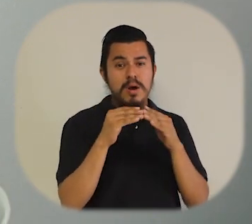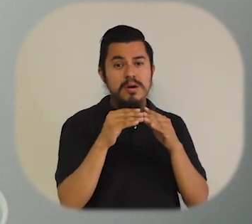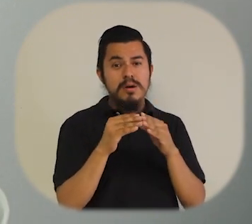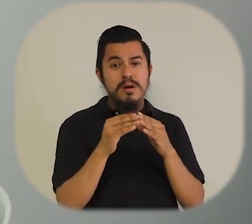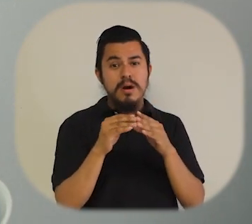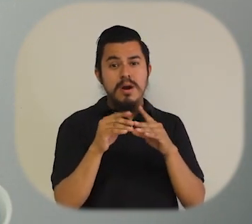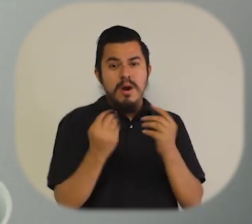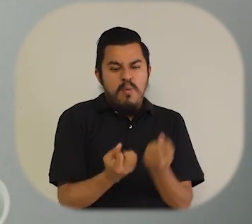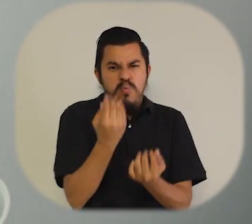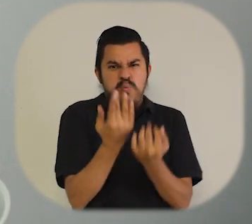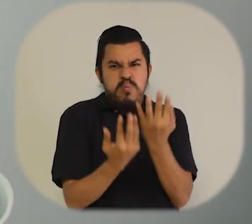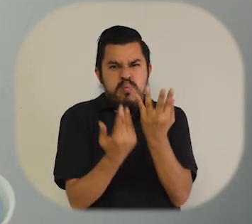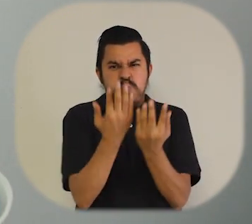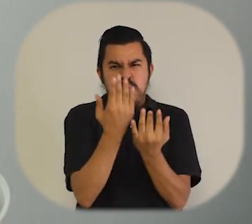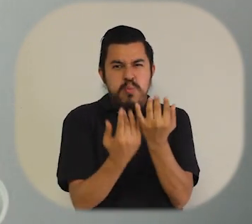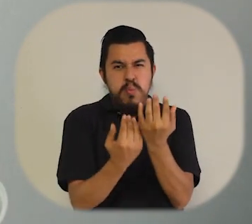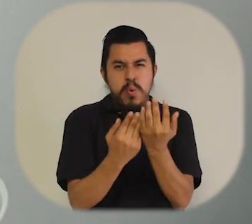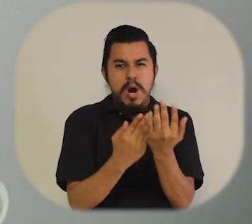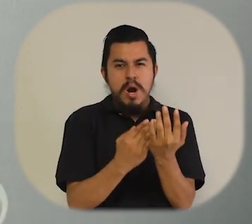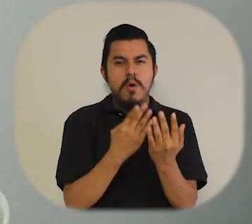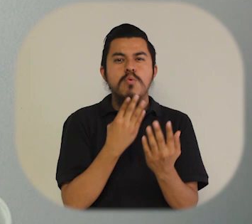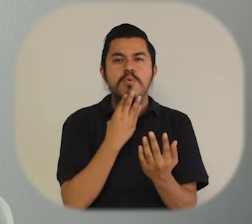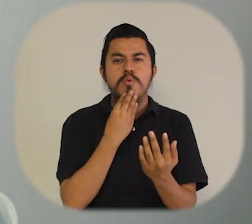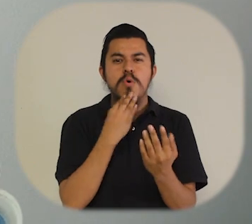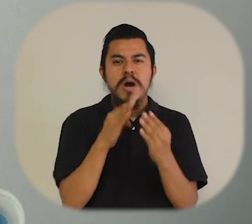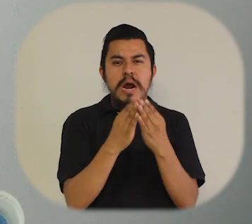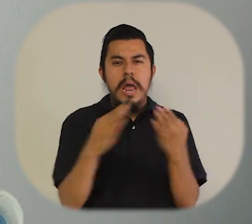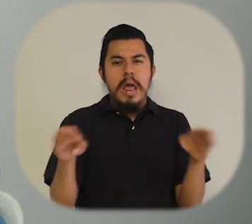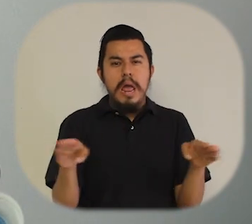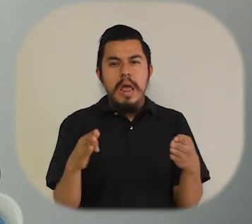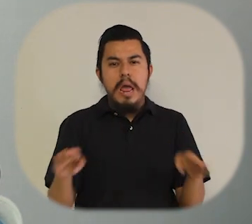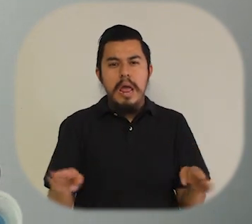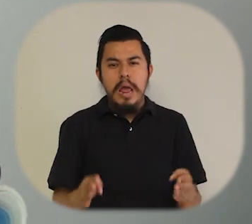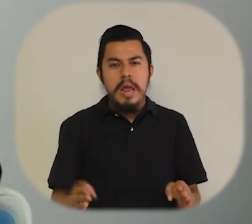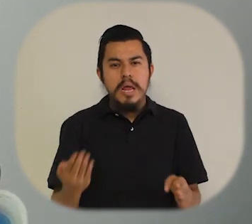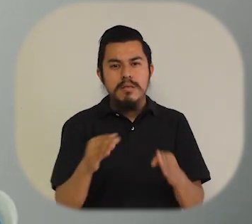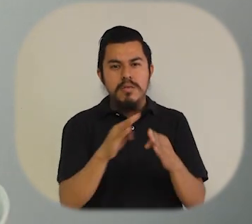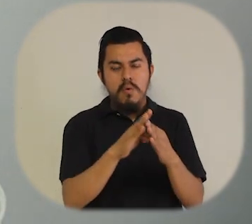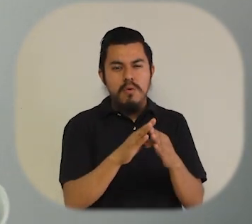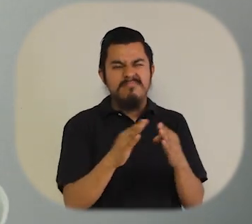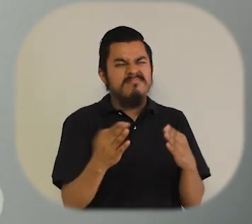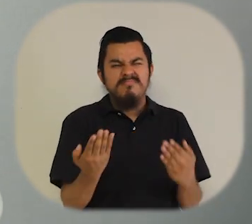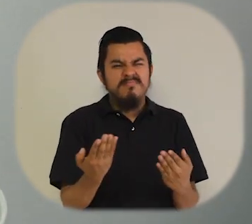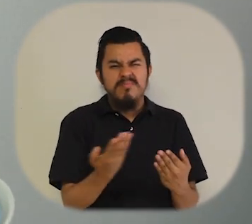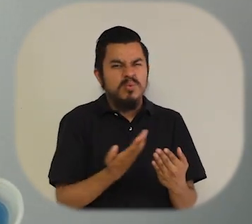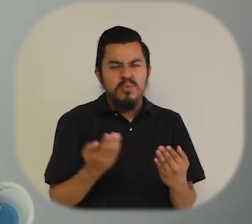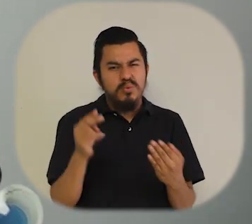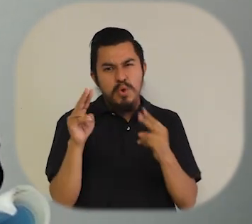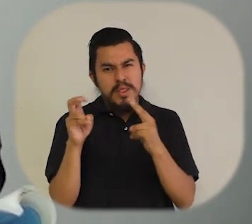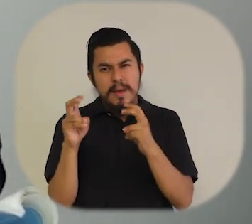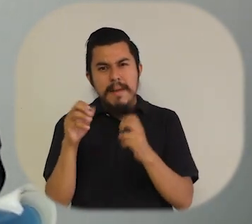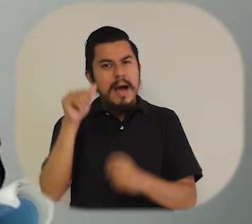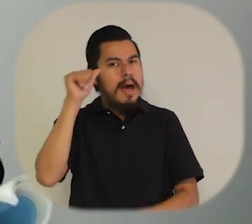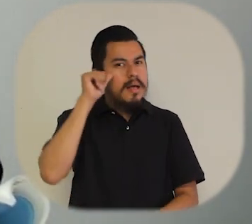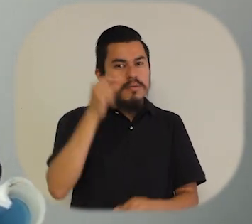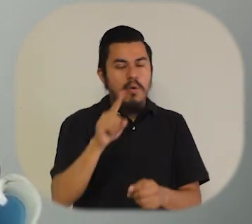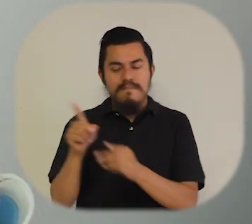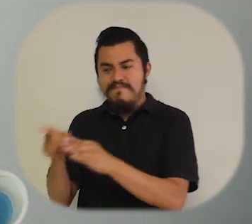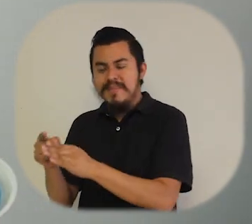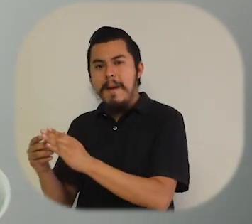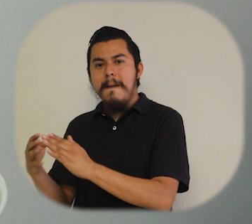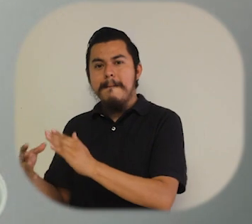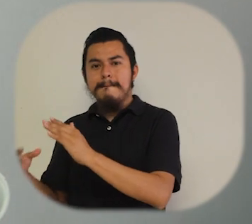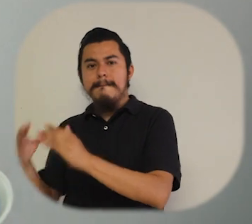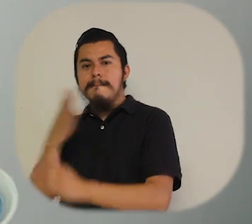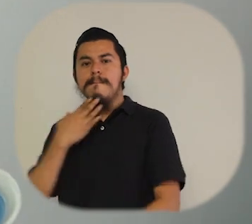a sus antepasados. No estamos hablando del pacto de Adán en este caso, sino del de Moisés, pero es importante para entender lo que